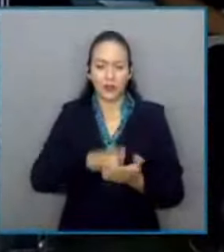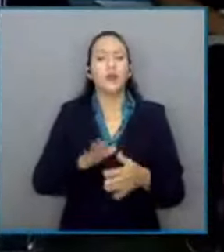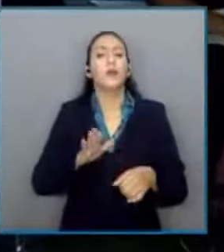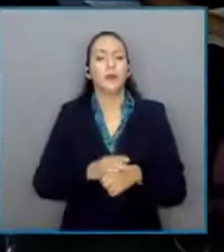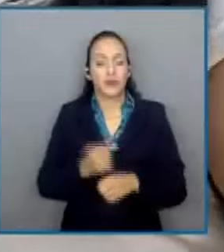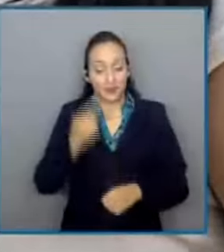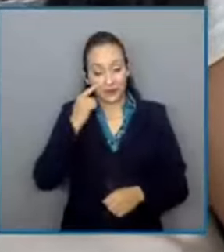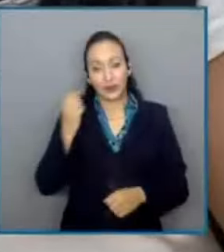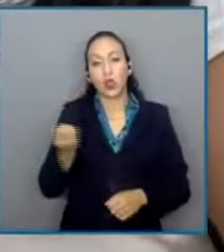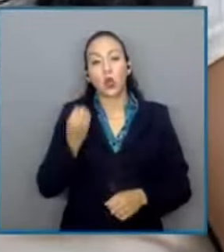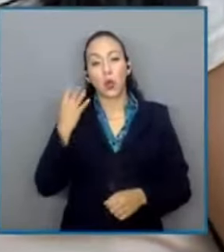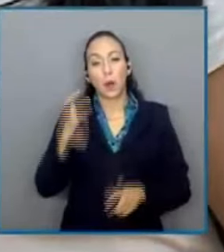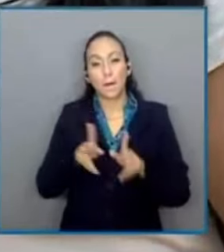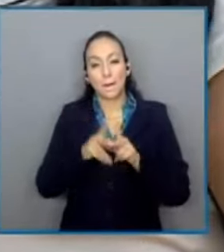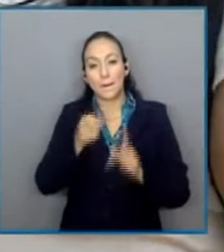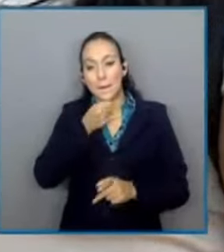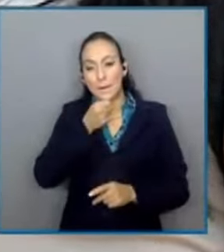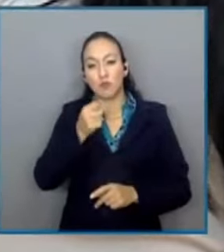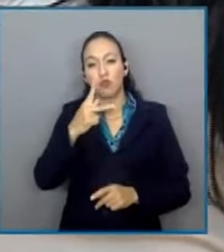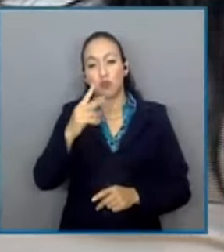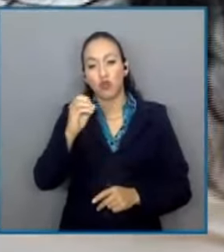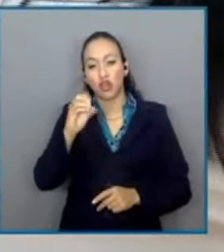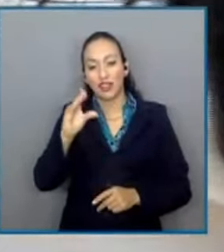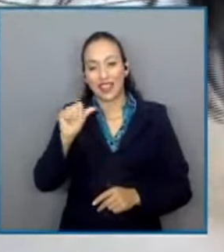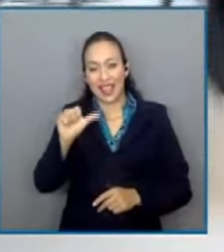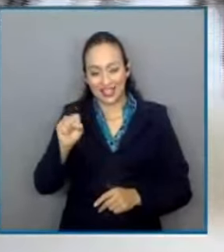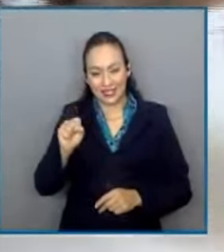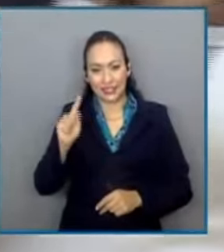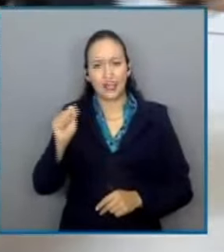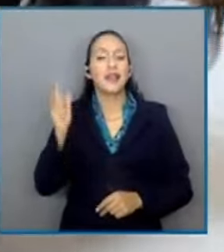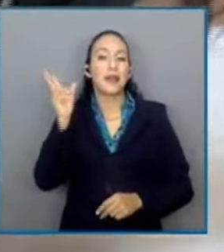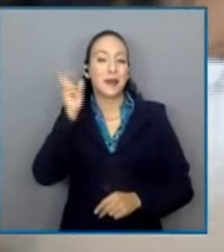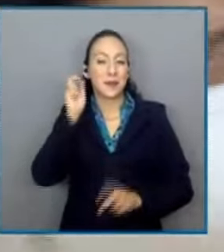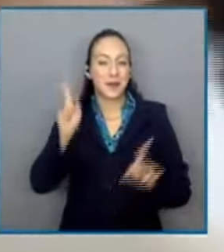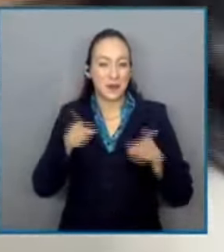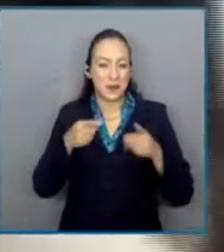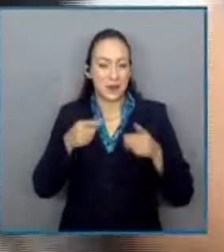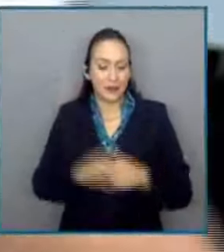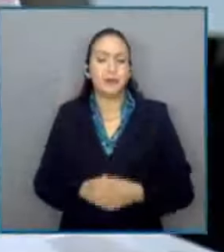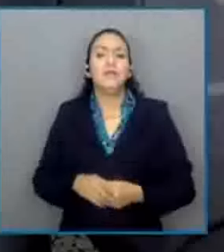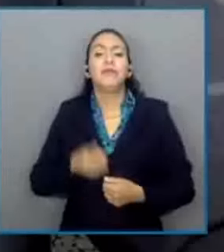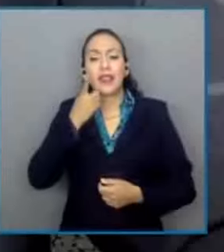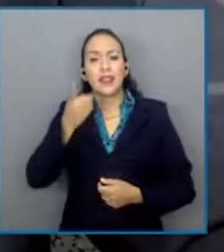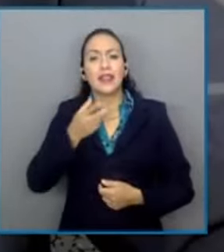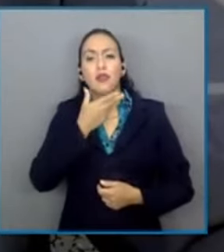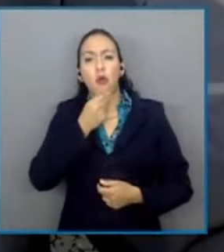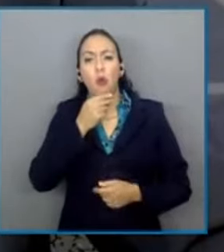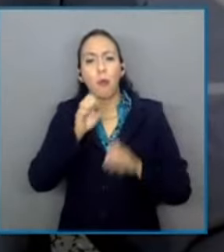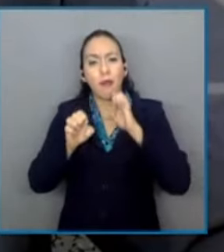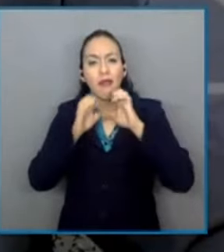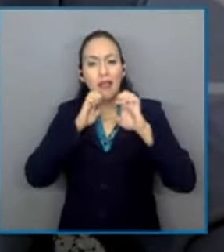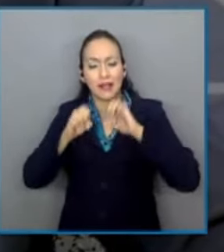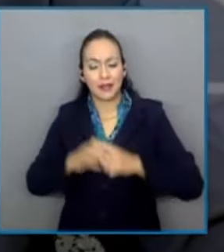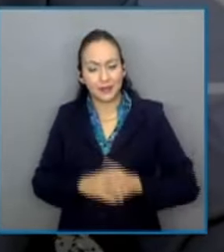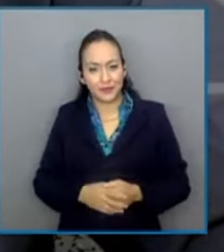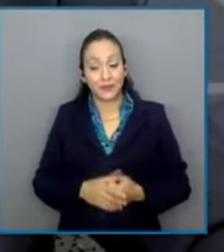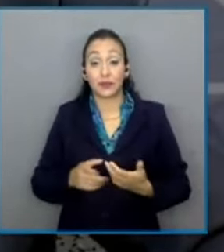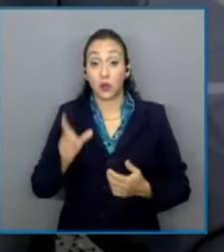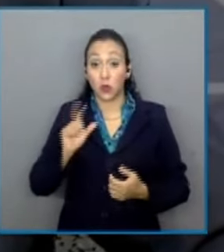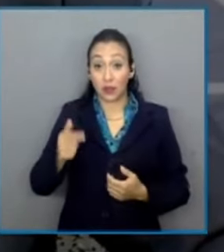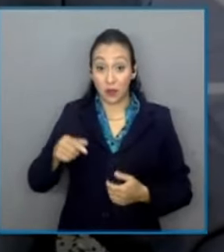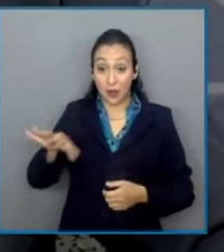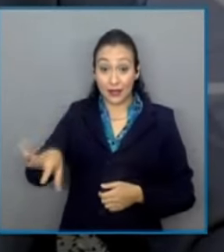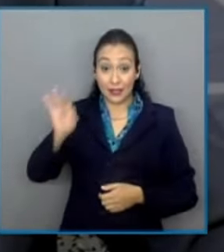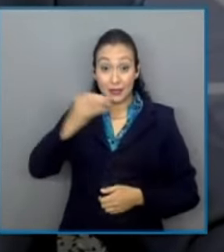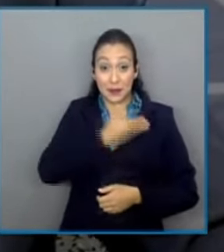del Proceso 2024, recordó que el dictamen de la calificación de elección presidencial que lleva a cabo la Sala Superior